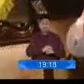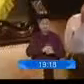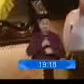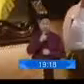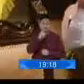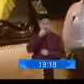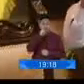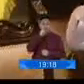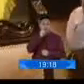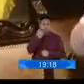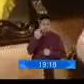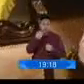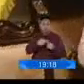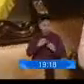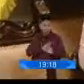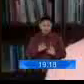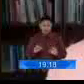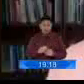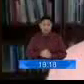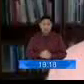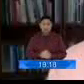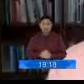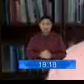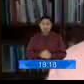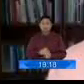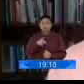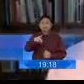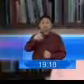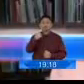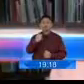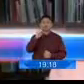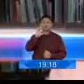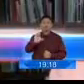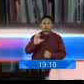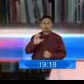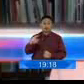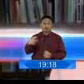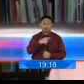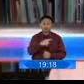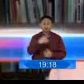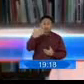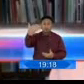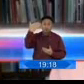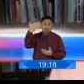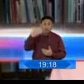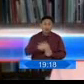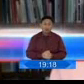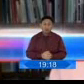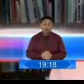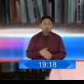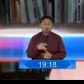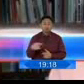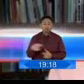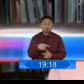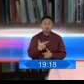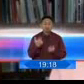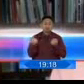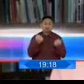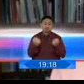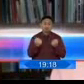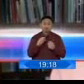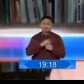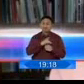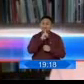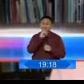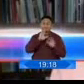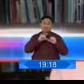candidato presidencial. El Partido Social Cristiano, su carta política de ejercicio del poder ha sido la legislatura. Ellos han